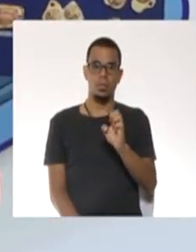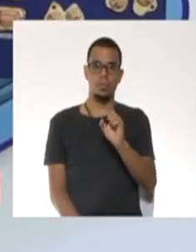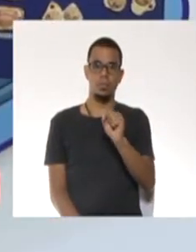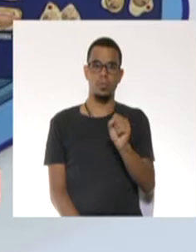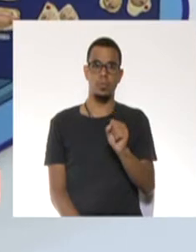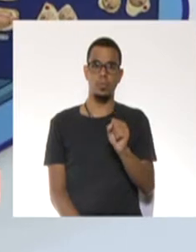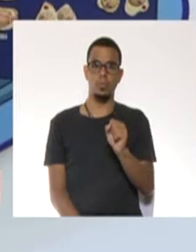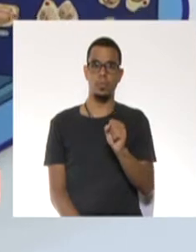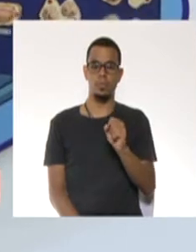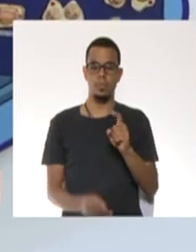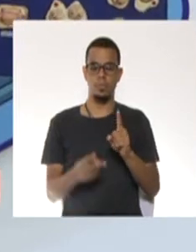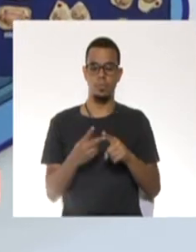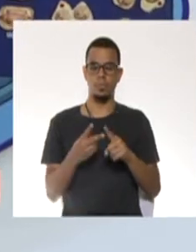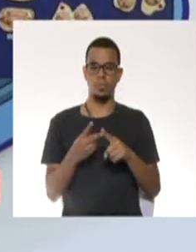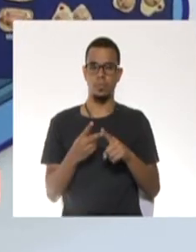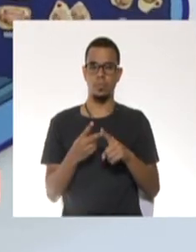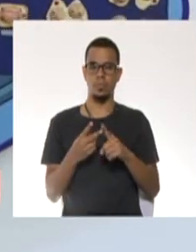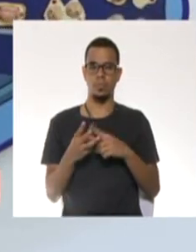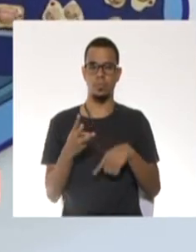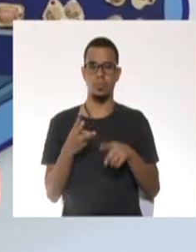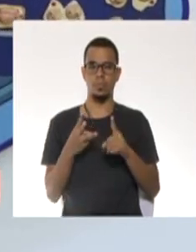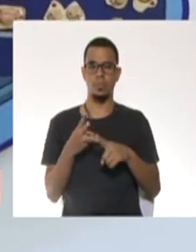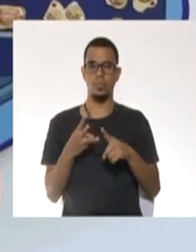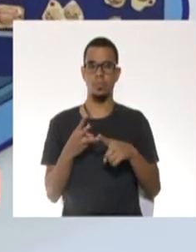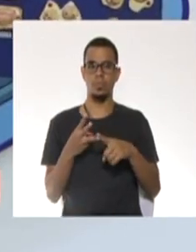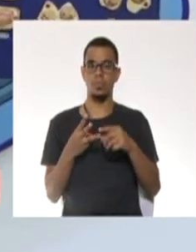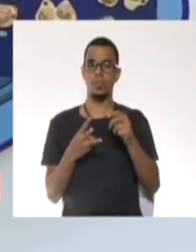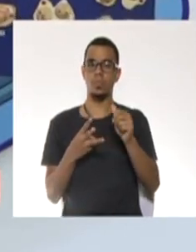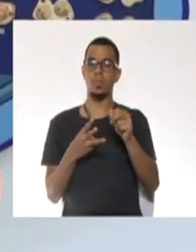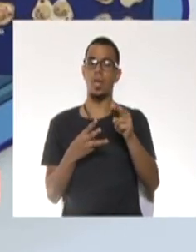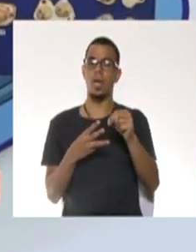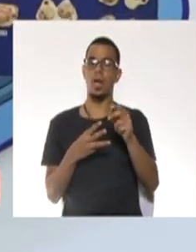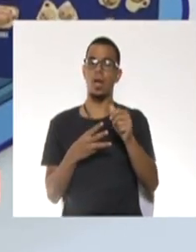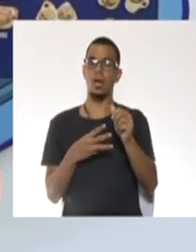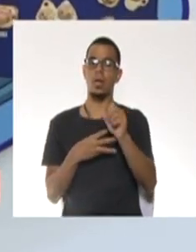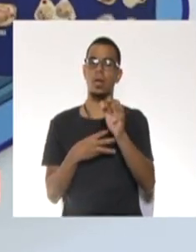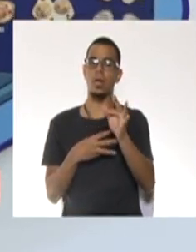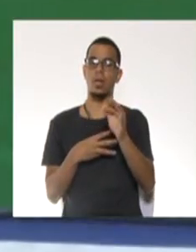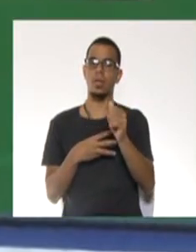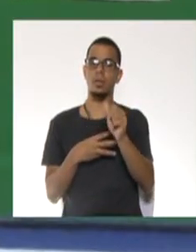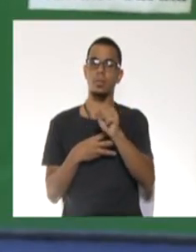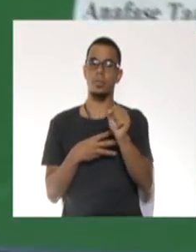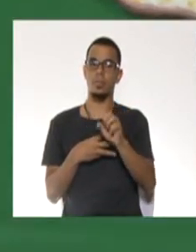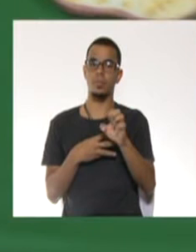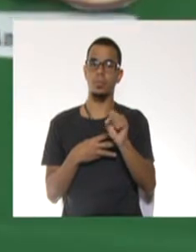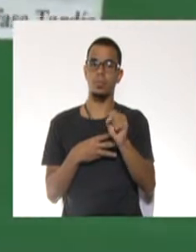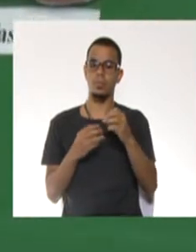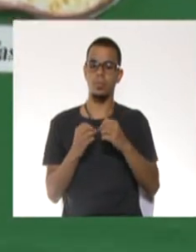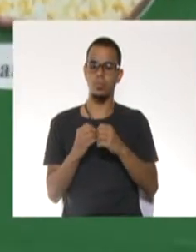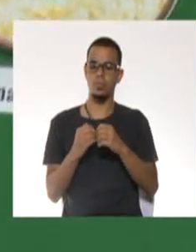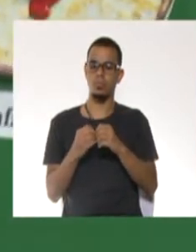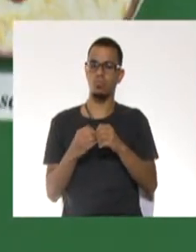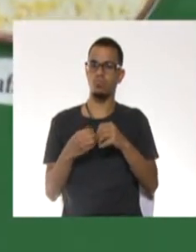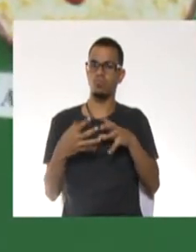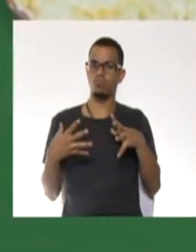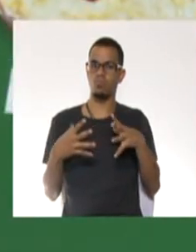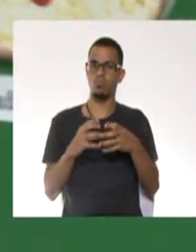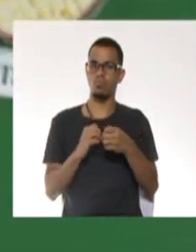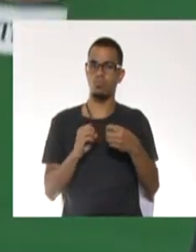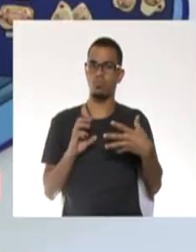dirigir hacia el ecuador. Luego tenemos la anafase, en donde los cromosomas se separan, y en la telofase se van a ir